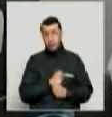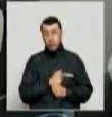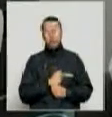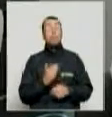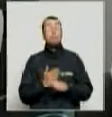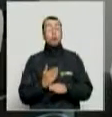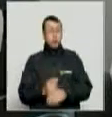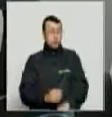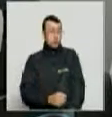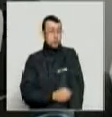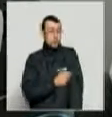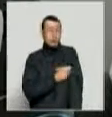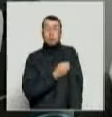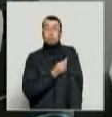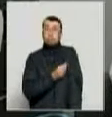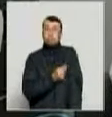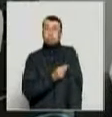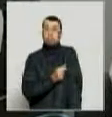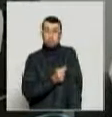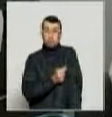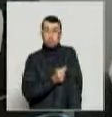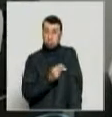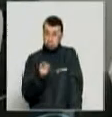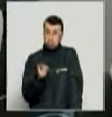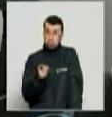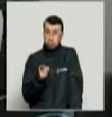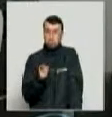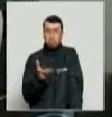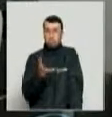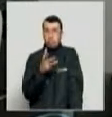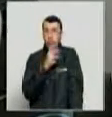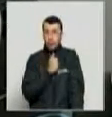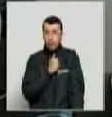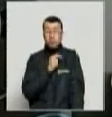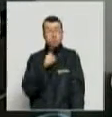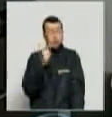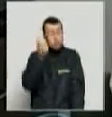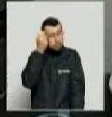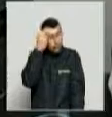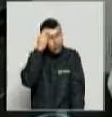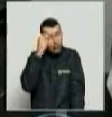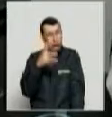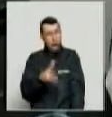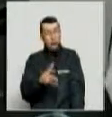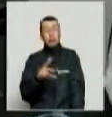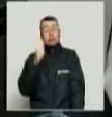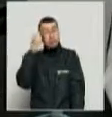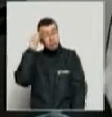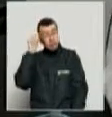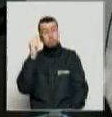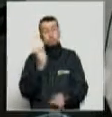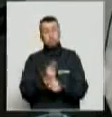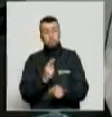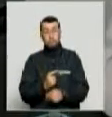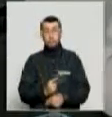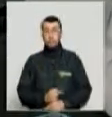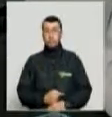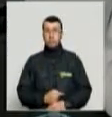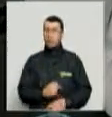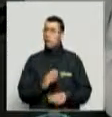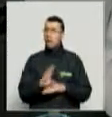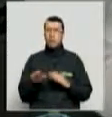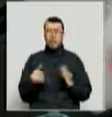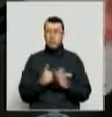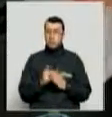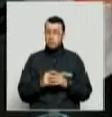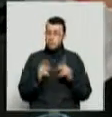le tomaron la presión arterial. Eso es lo que tenemos que tener nosotros muy presente, porque no a todos los